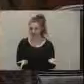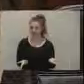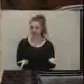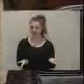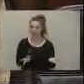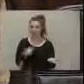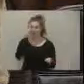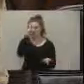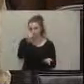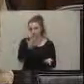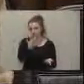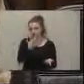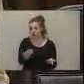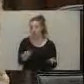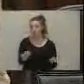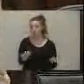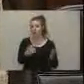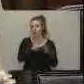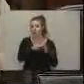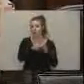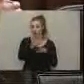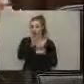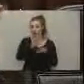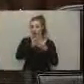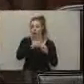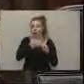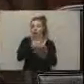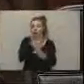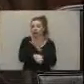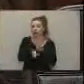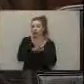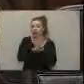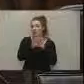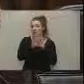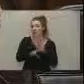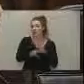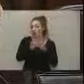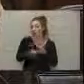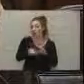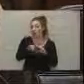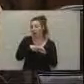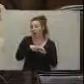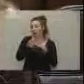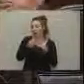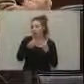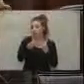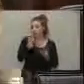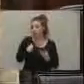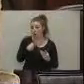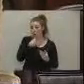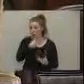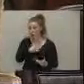No sé si, en fin, los planes de su consejería es mantener exactamente el mismo número de plazas que existen ahora o